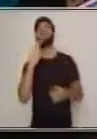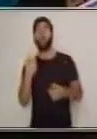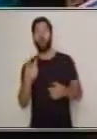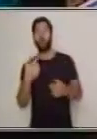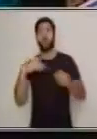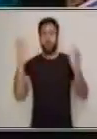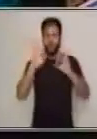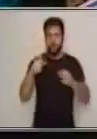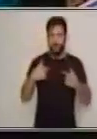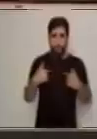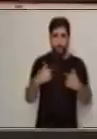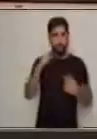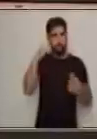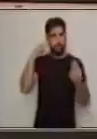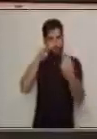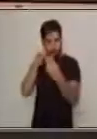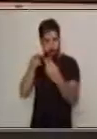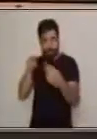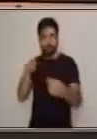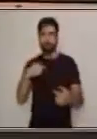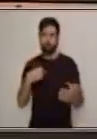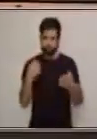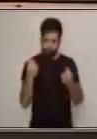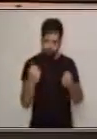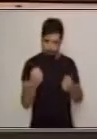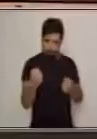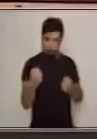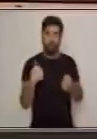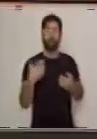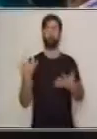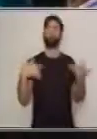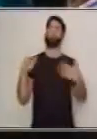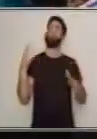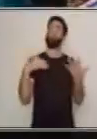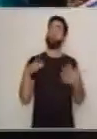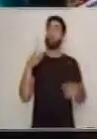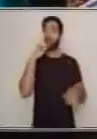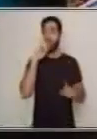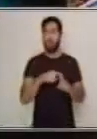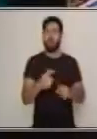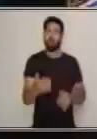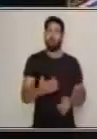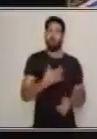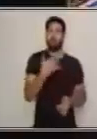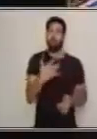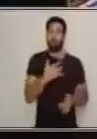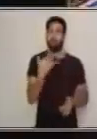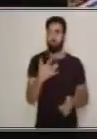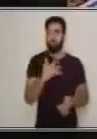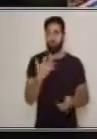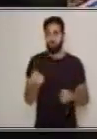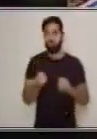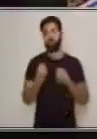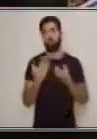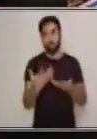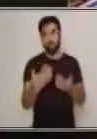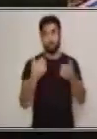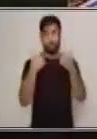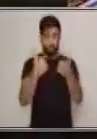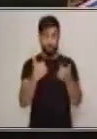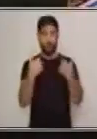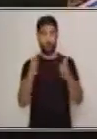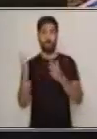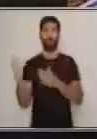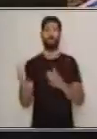postura, la mirada, la dicción, la fluidez y la emotividad. Muy bien, en